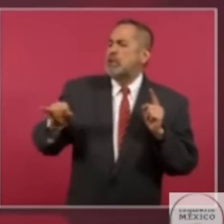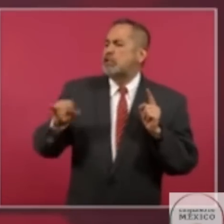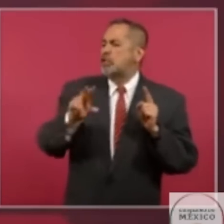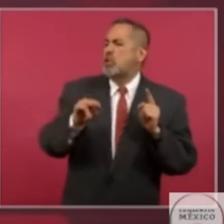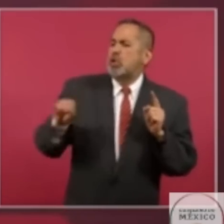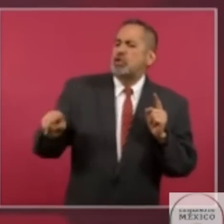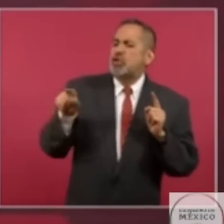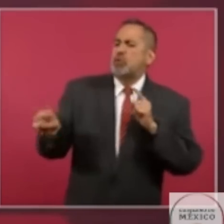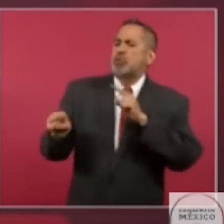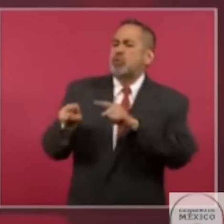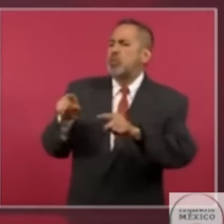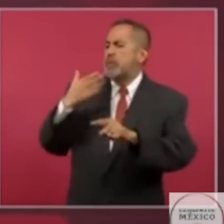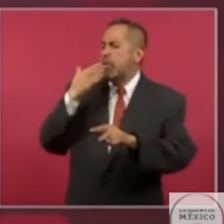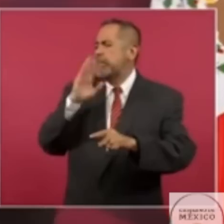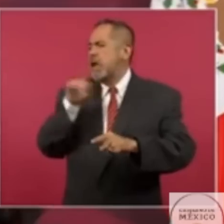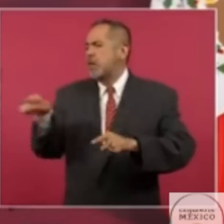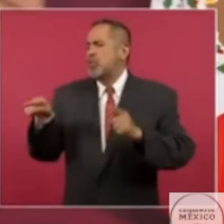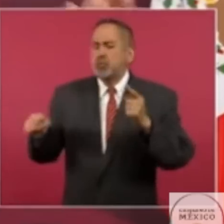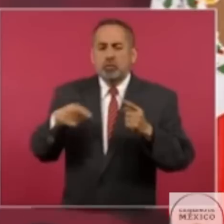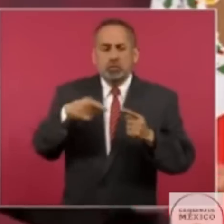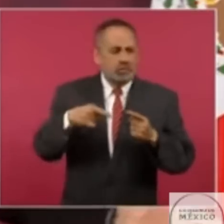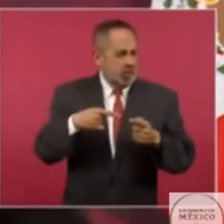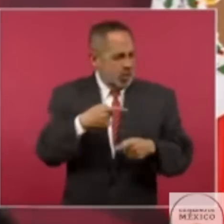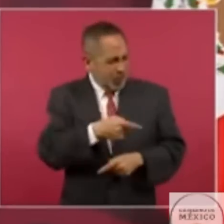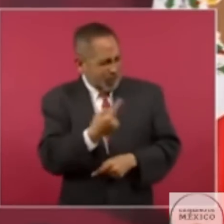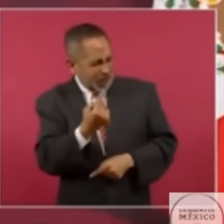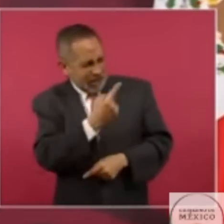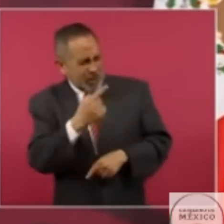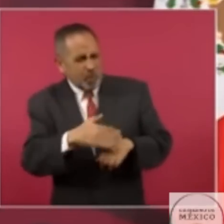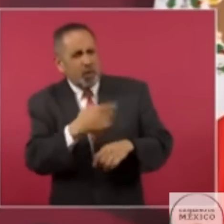ciudadanos, ¿con qué autoridad moral?